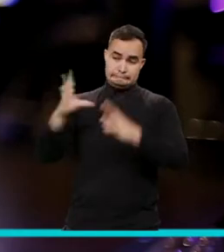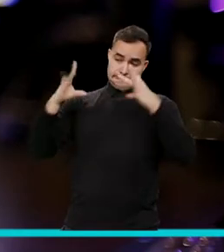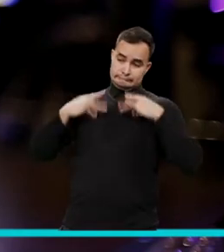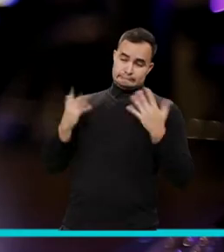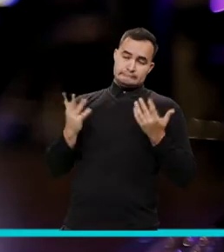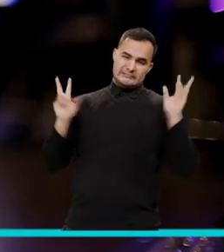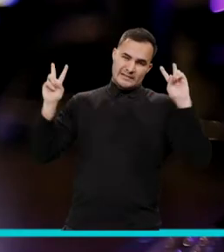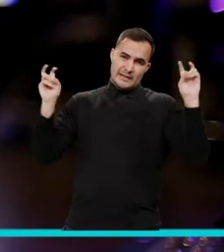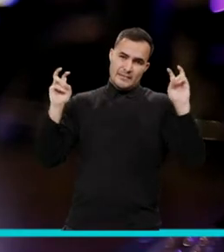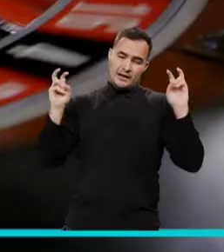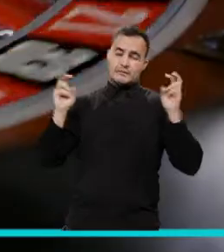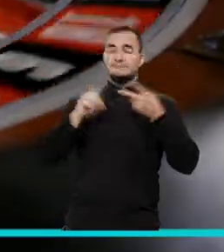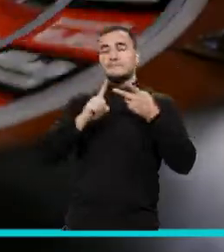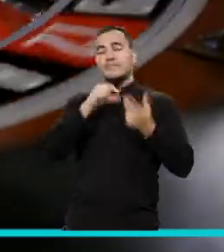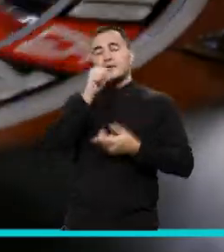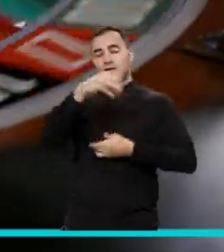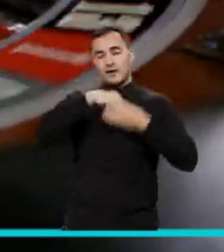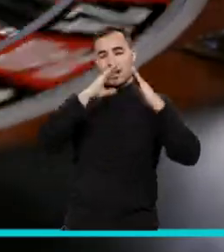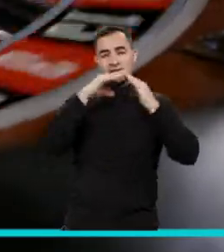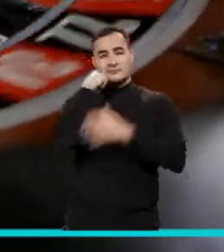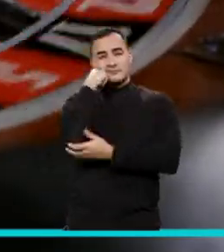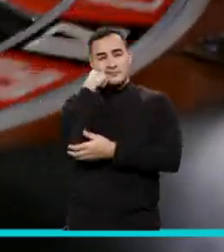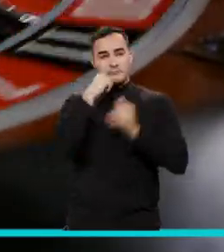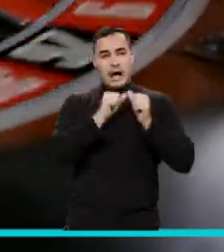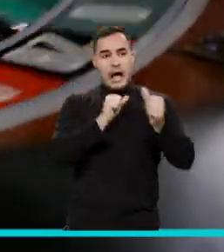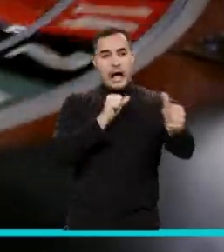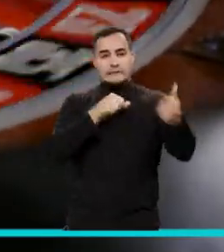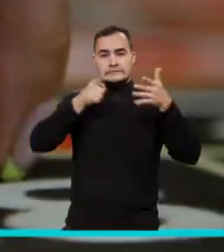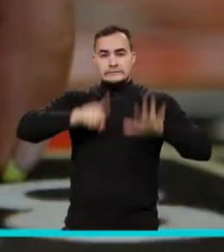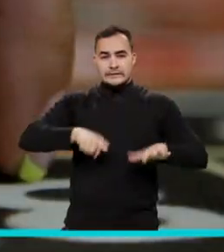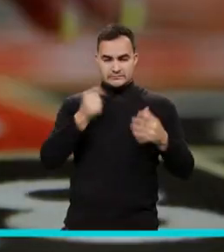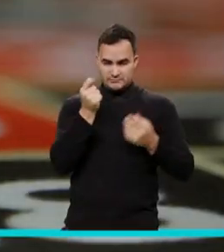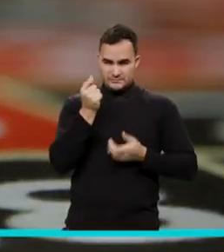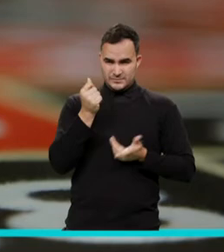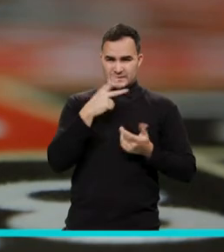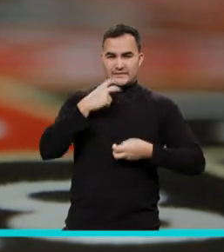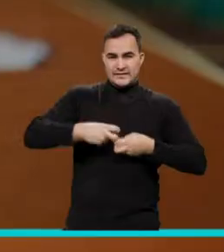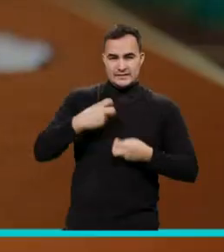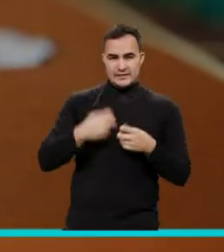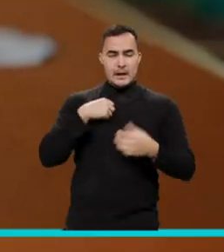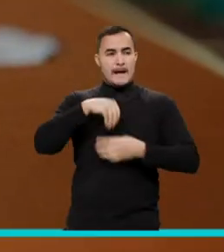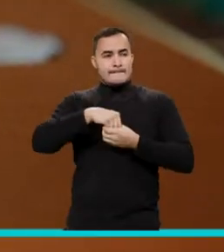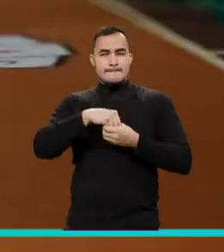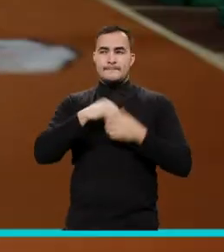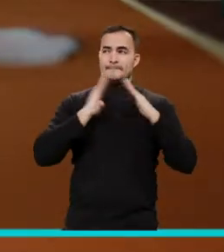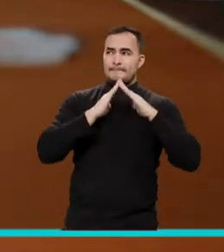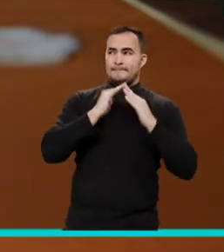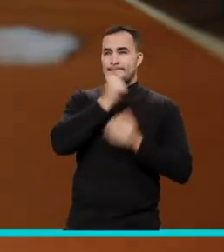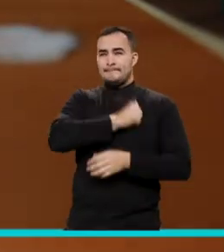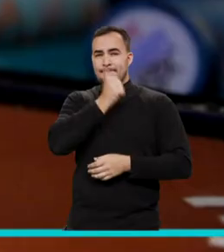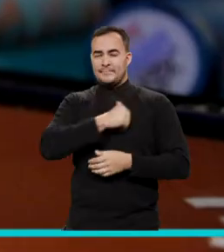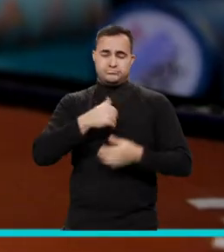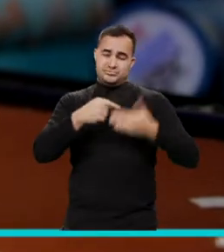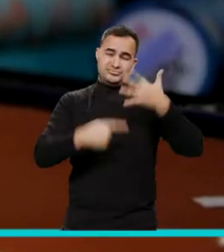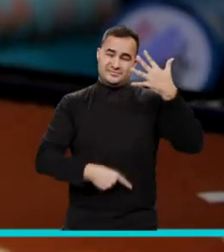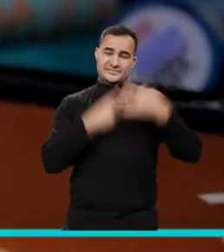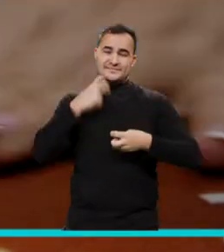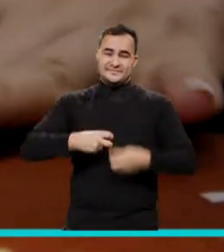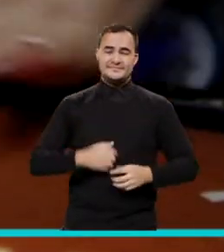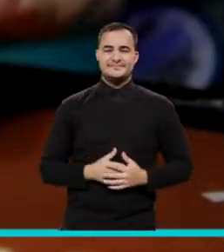casa 6 meses es muy, muy maluco por la parte económica, porque estamos sentados en una cantidad de cosas.